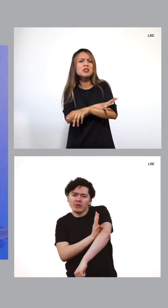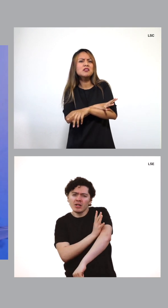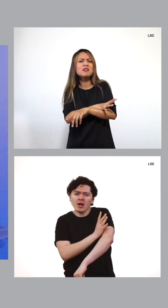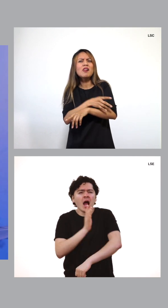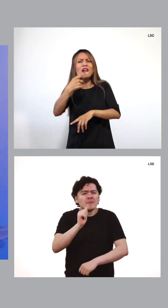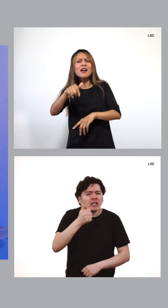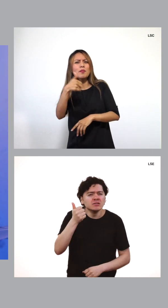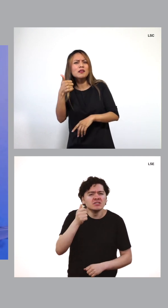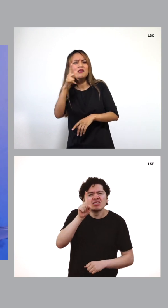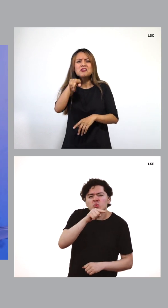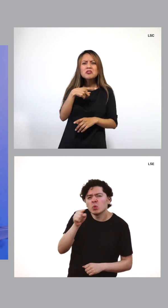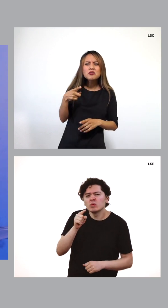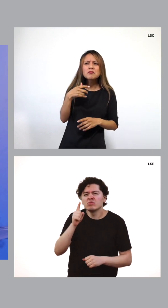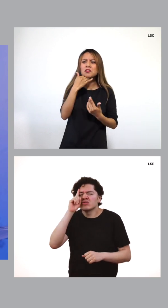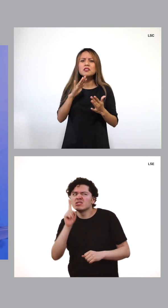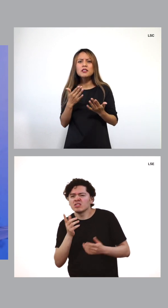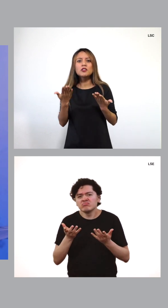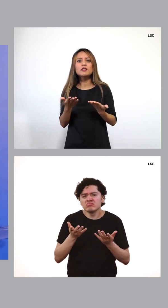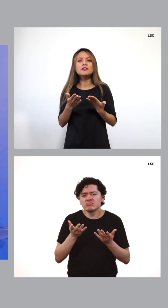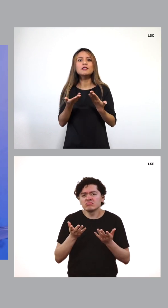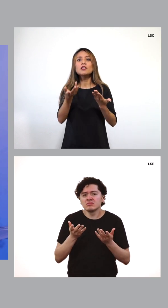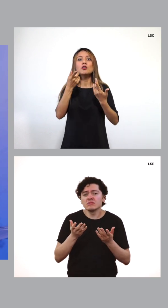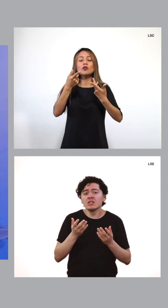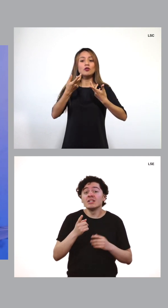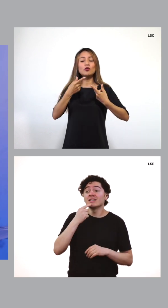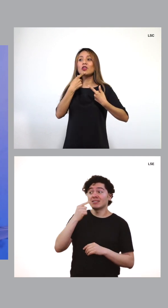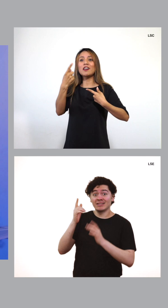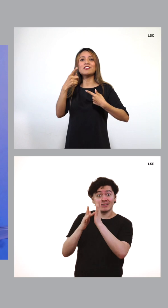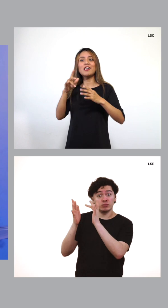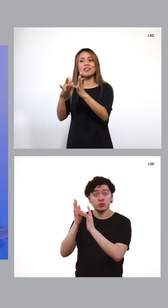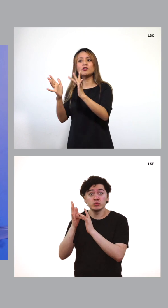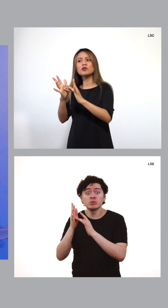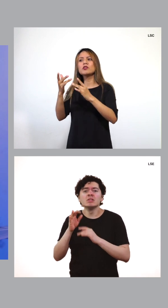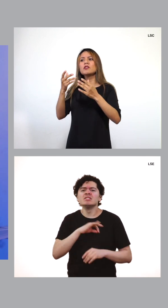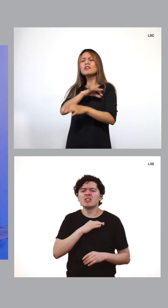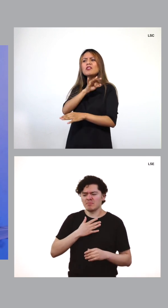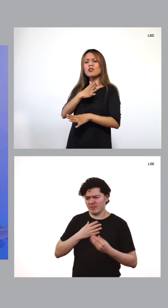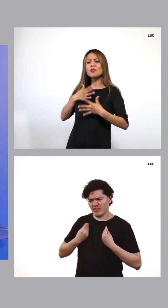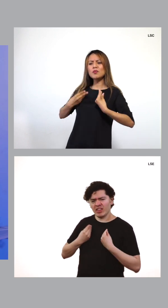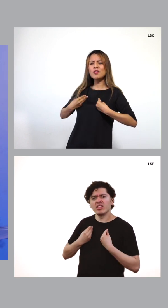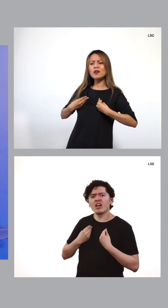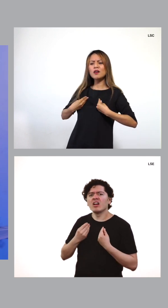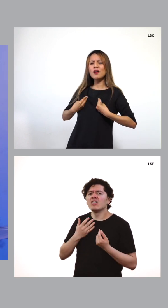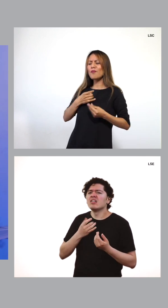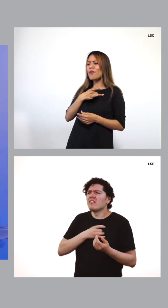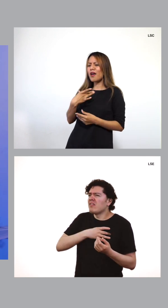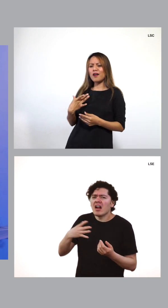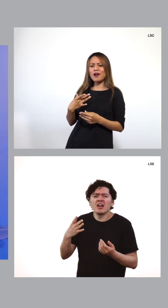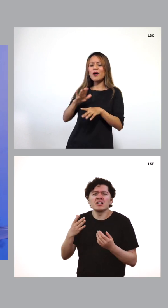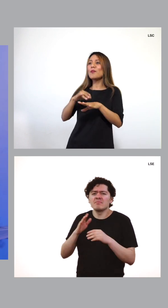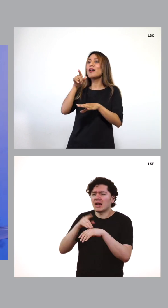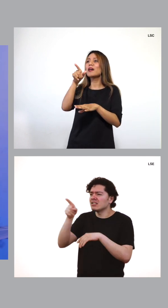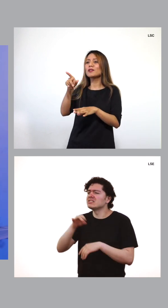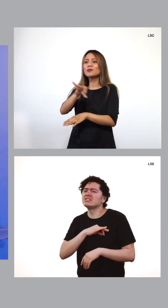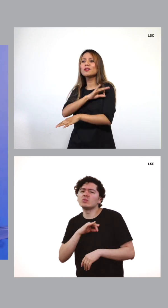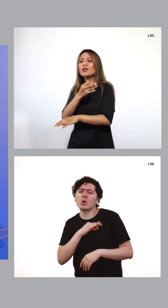blanco, para que si realmente puedes romper cadenas y traer esperanza, pintes mi vida de un nuevo color. Mi